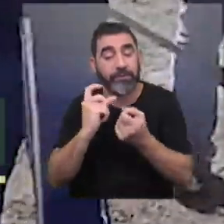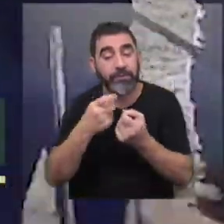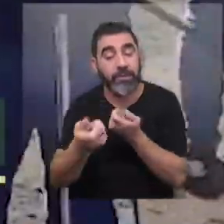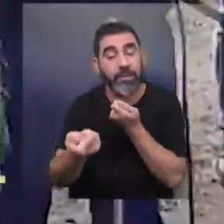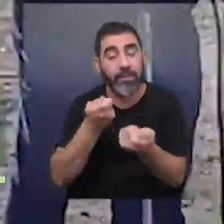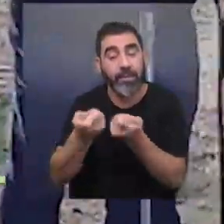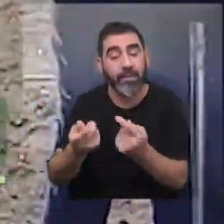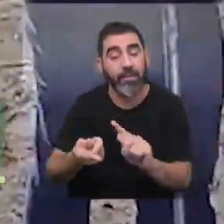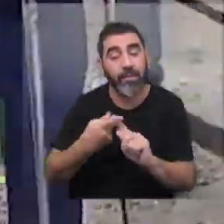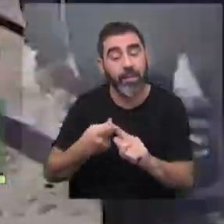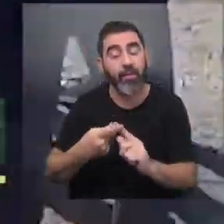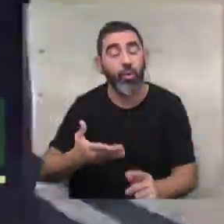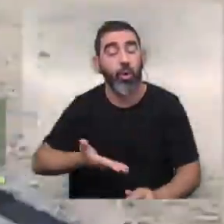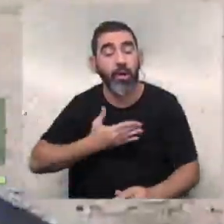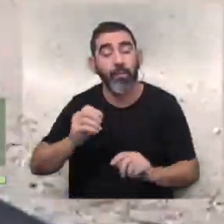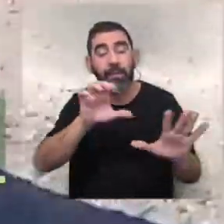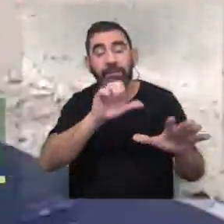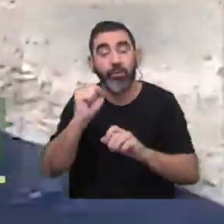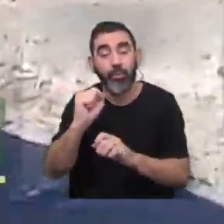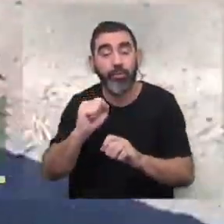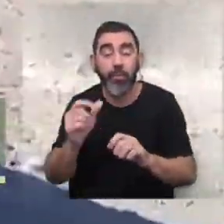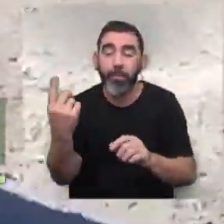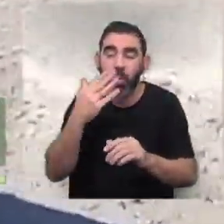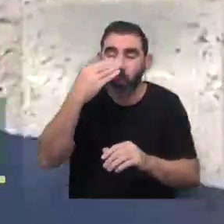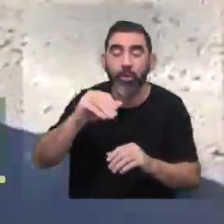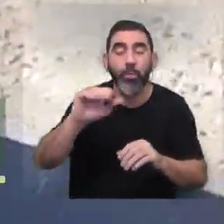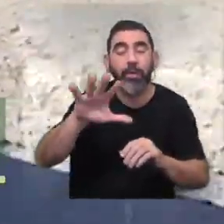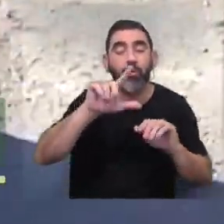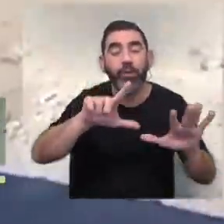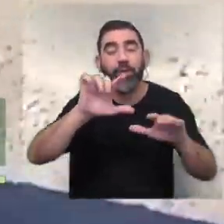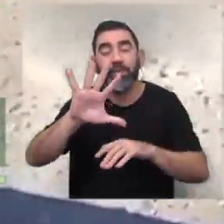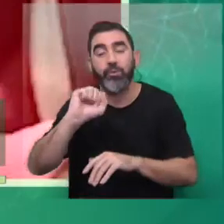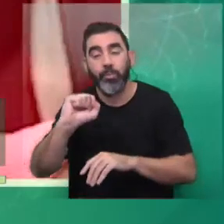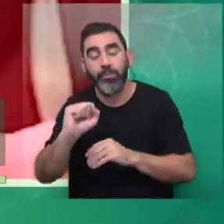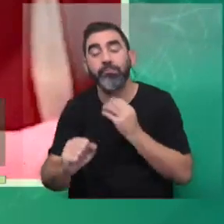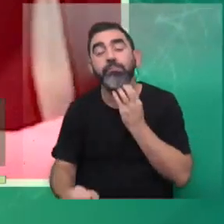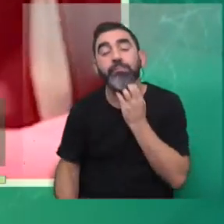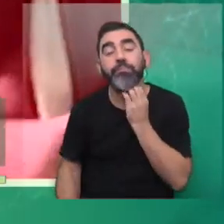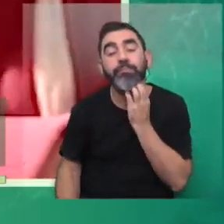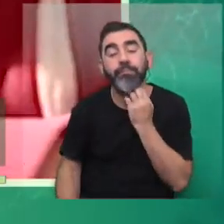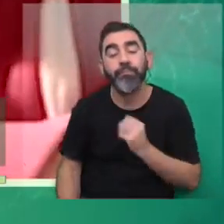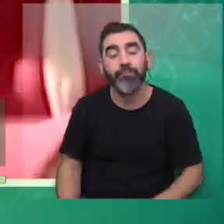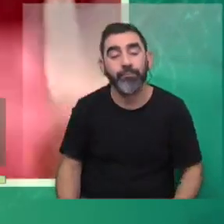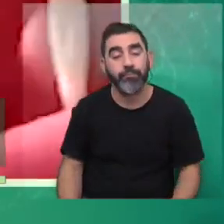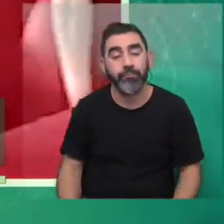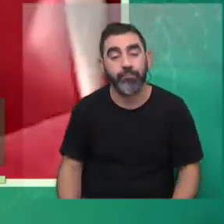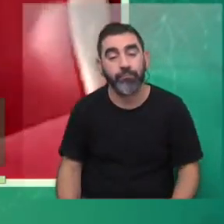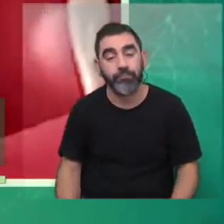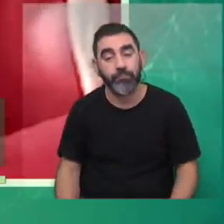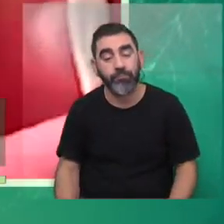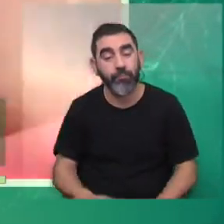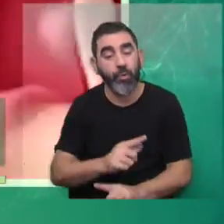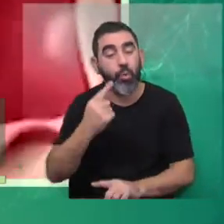negociación reclamando 600 pesos y la terminó en 575 pesos por tonelada no fue números que salieron